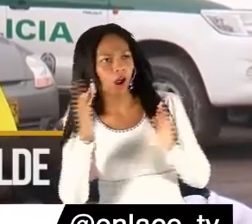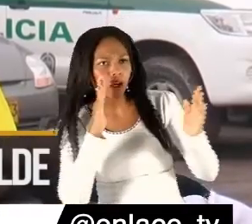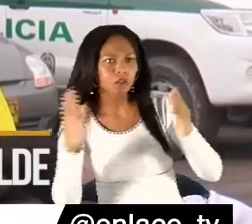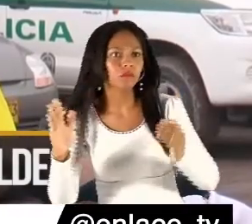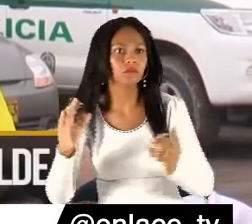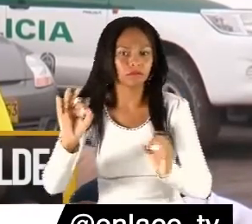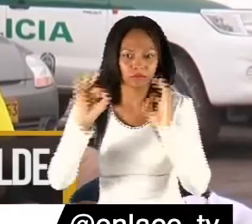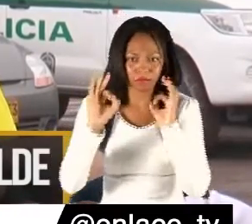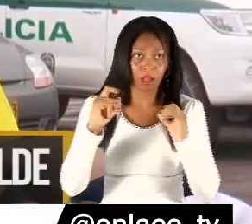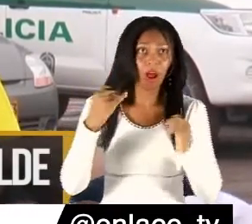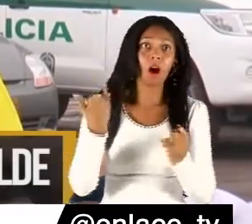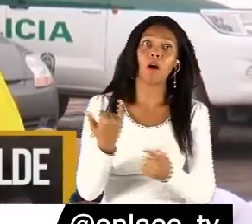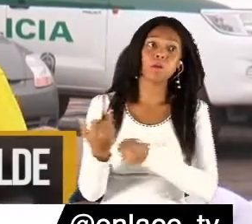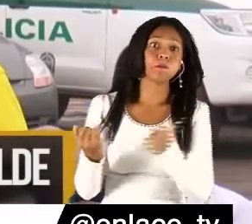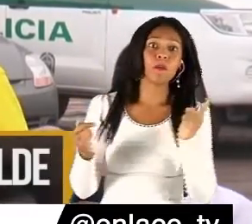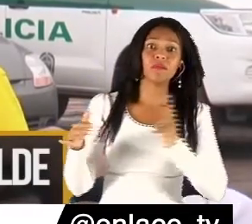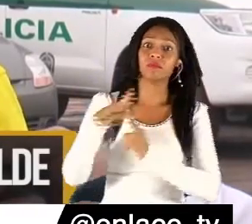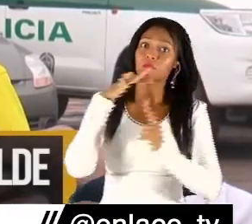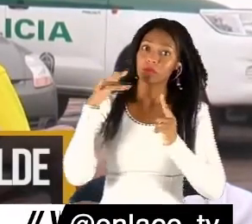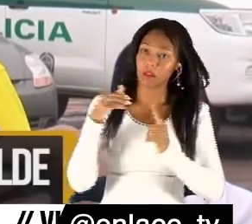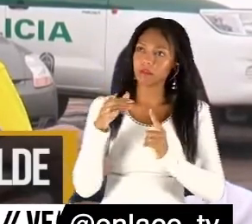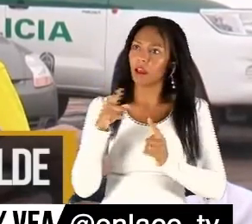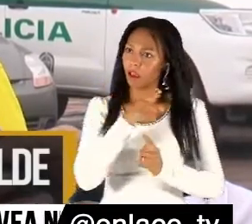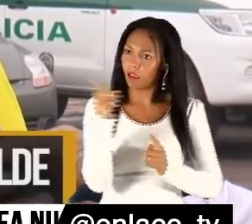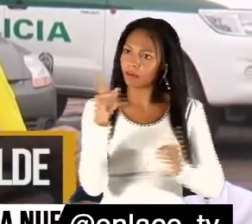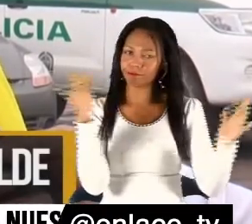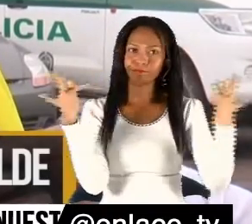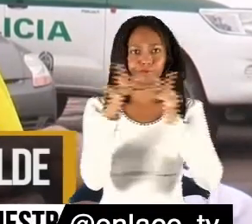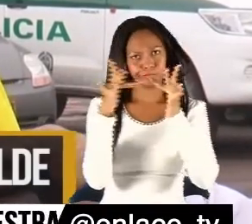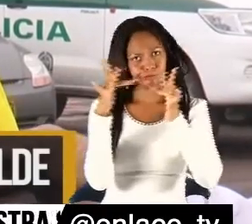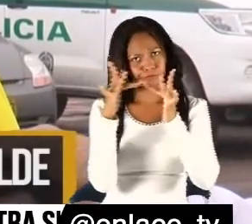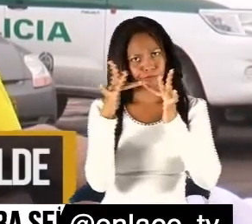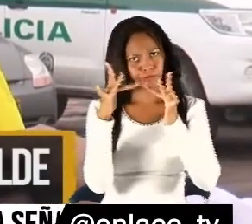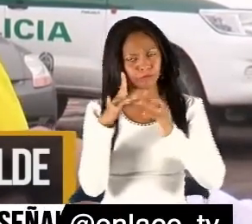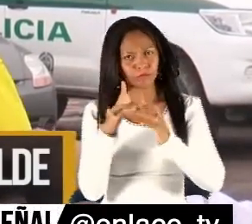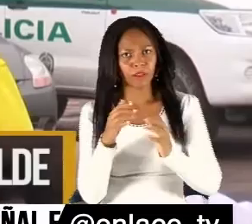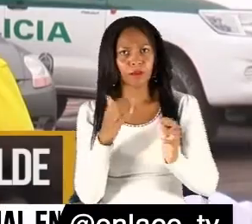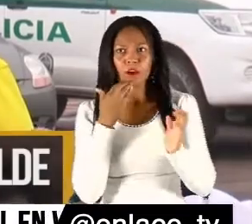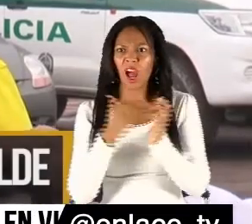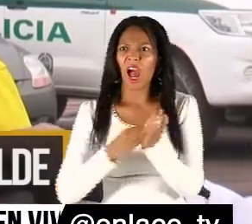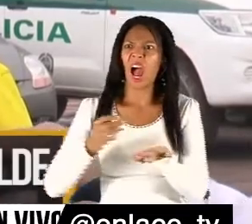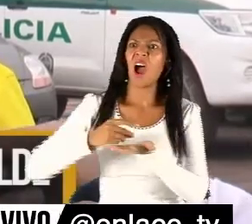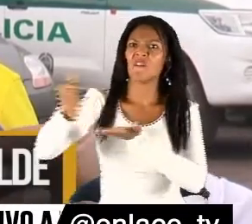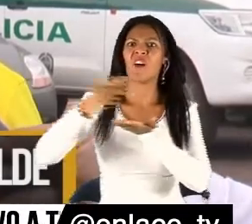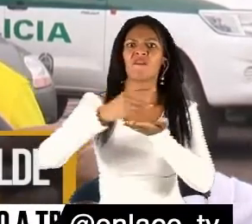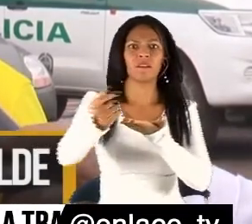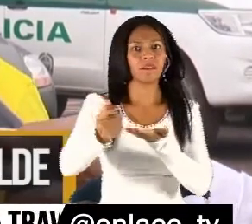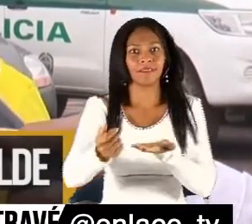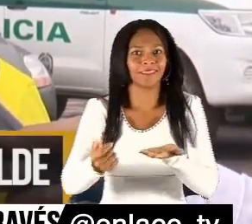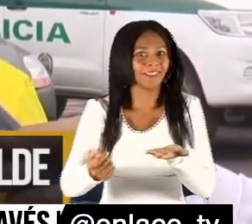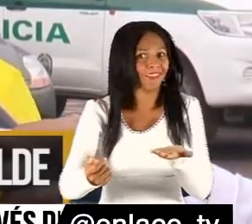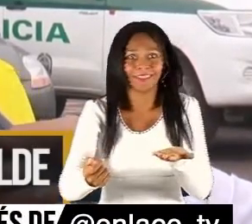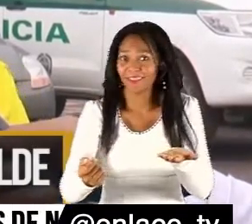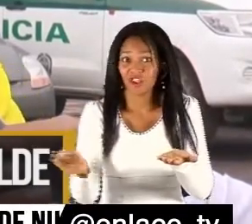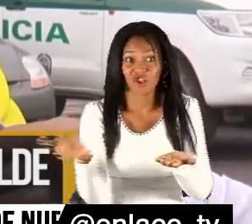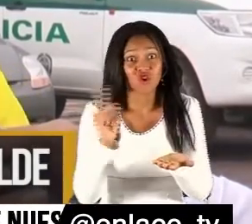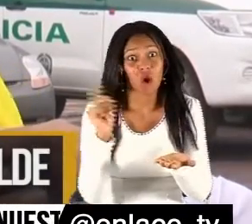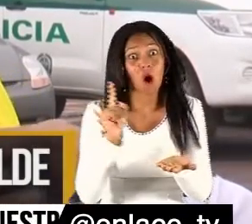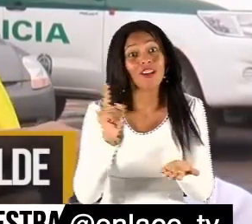circunstancias que tiene el municipio. Entonces, a eso lo queremos. Más que sacar gente, en el fondo vamos es